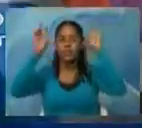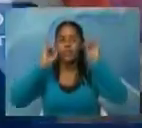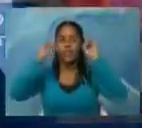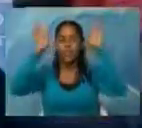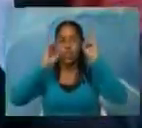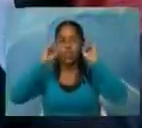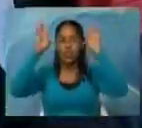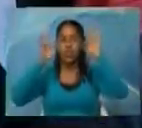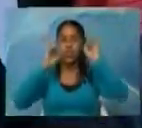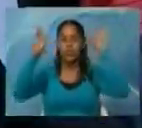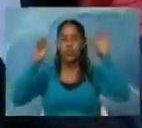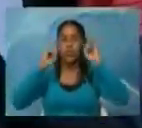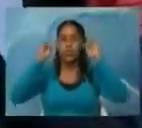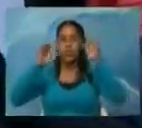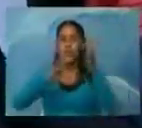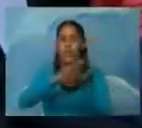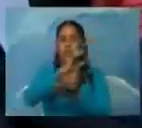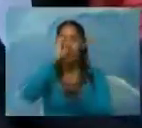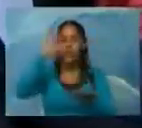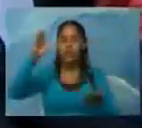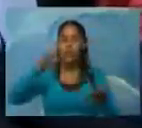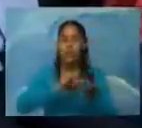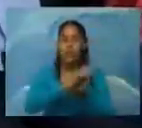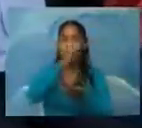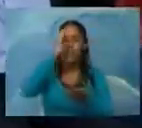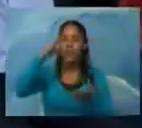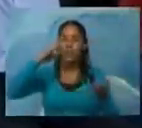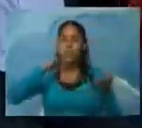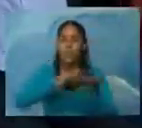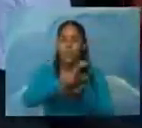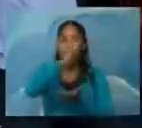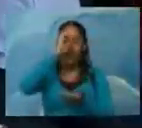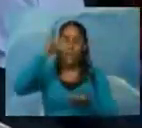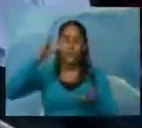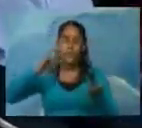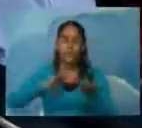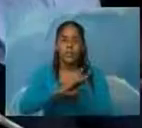gloria a Dios, gloria a Dios, gloria a Dios, gloria a Dios, gloria a